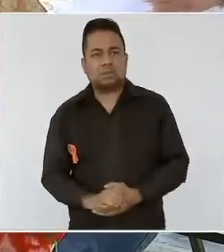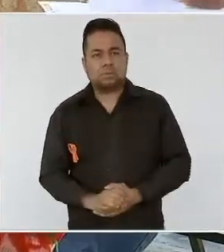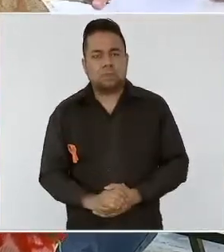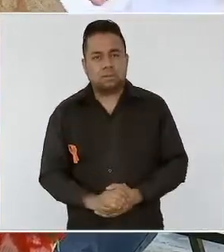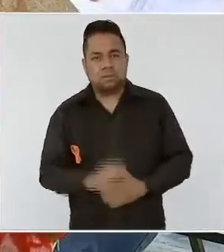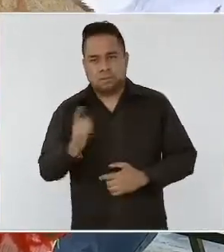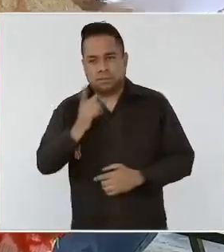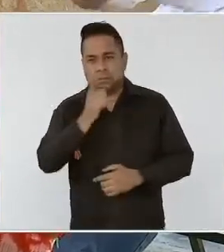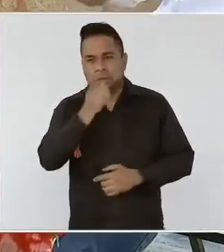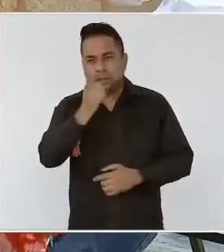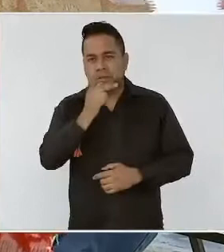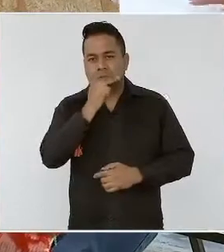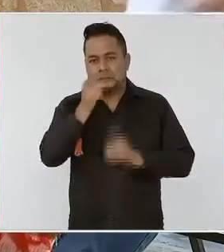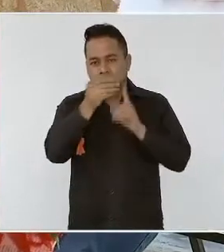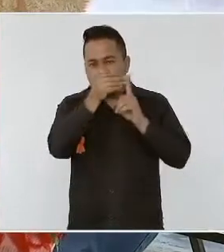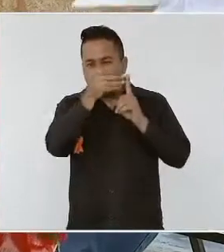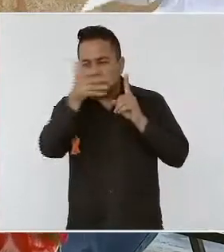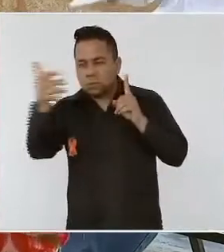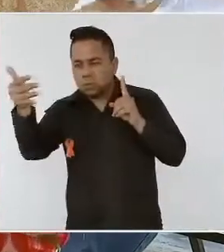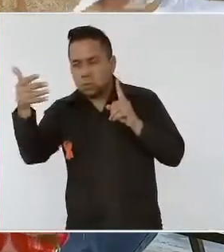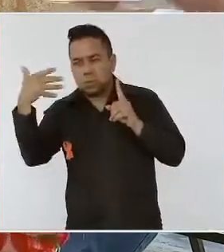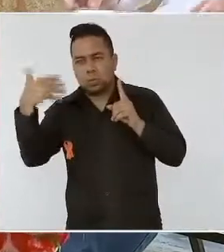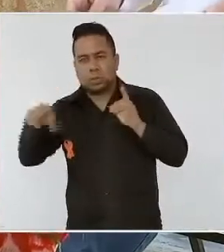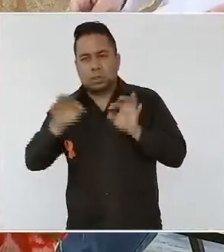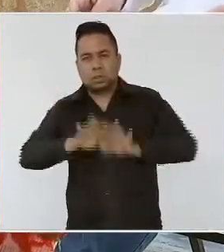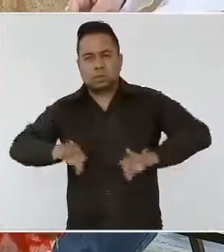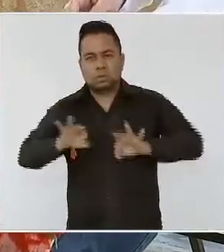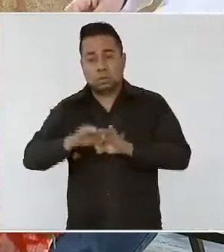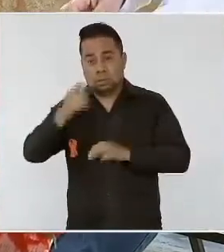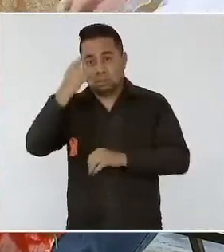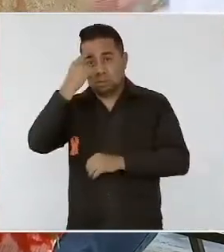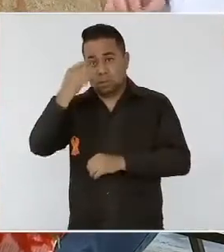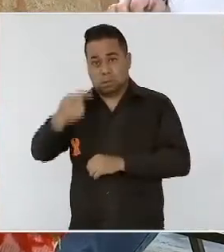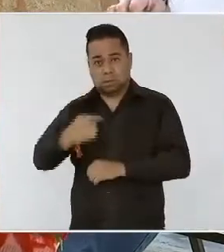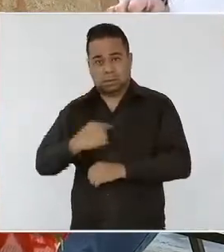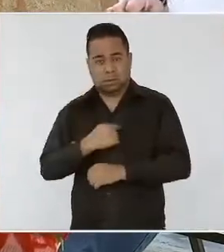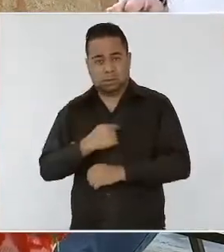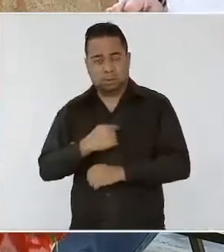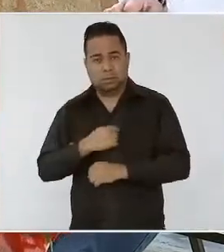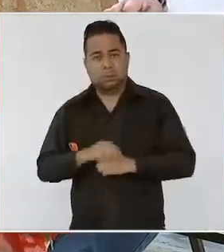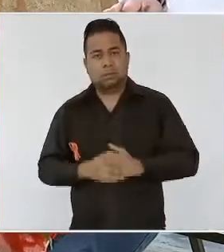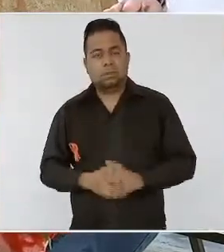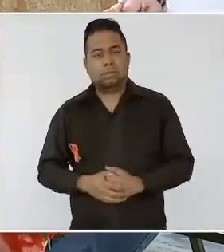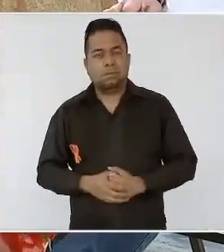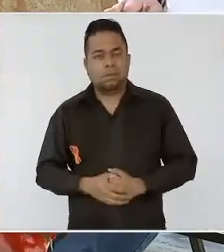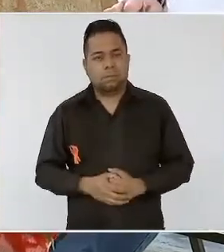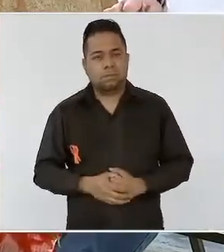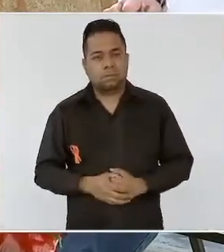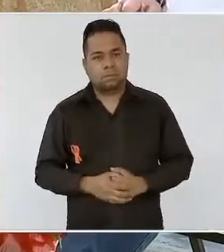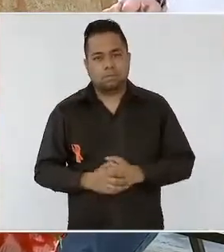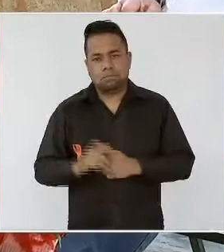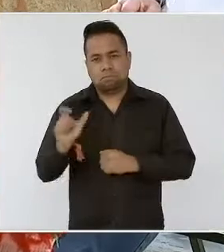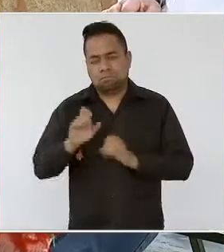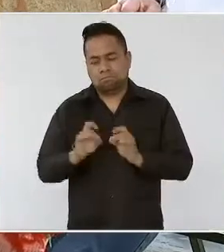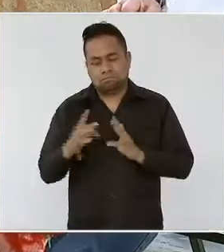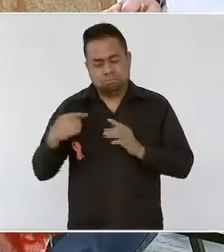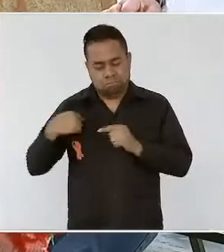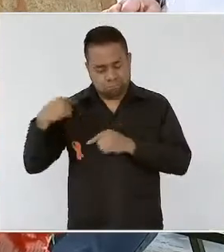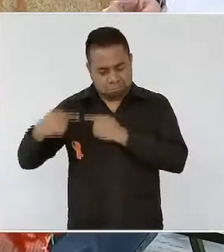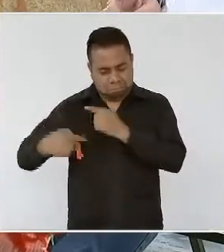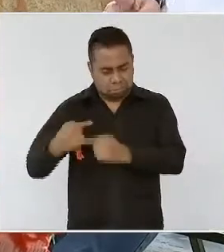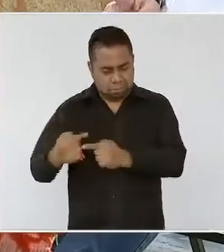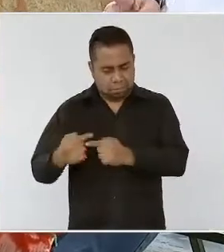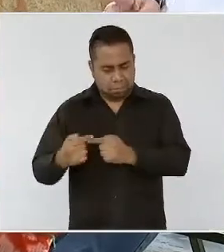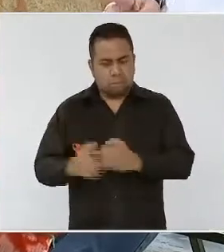Él dijo una frase muy, muy importante para mí en un momento de la vida.